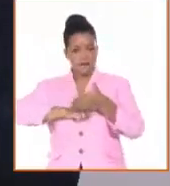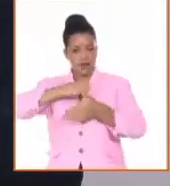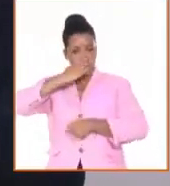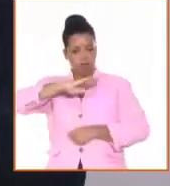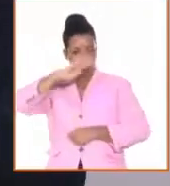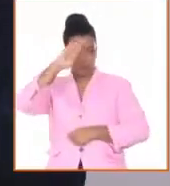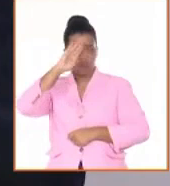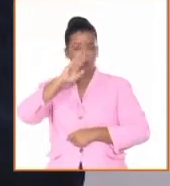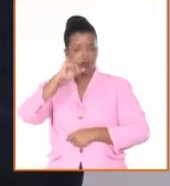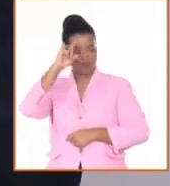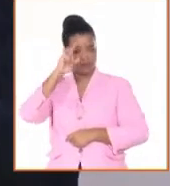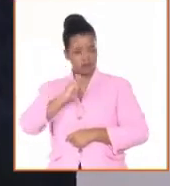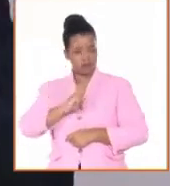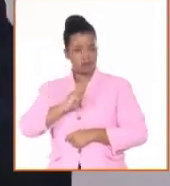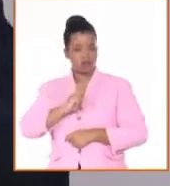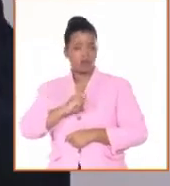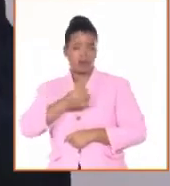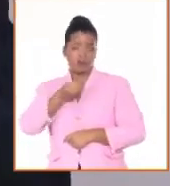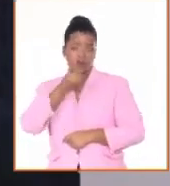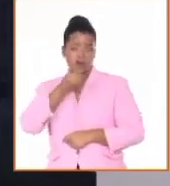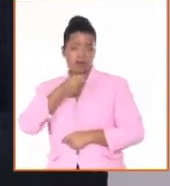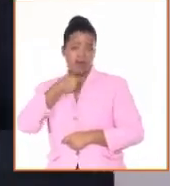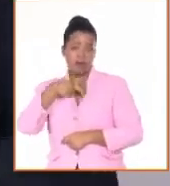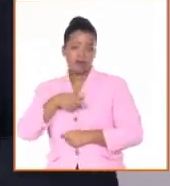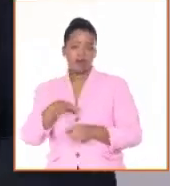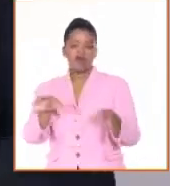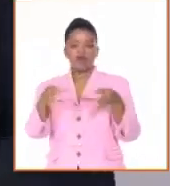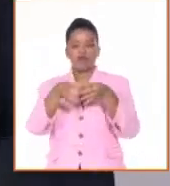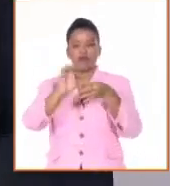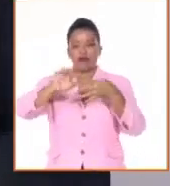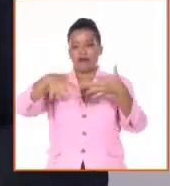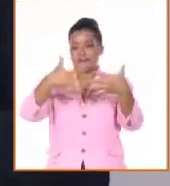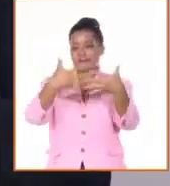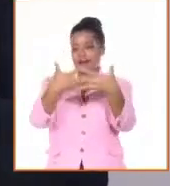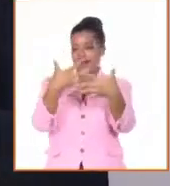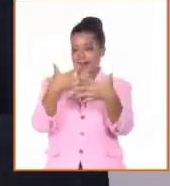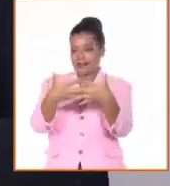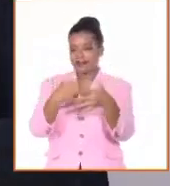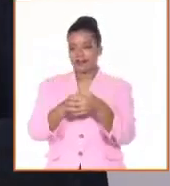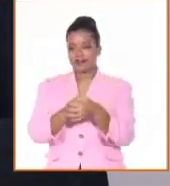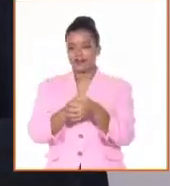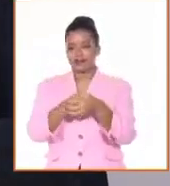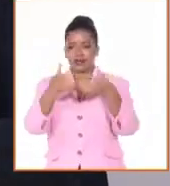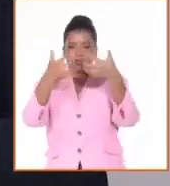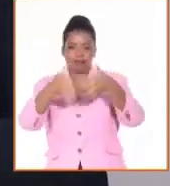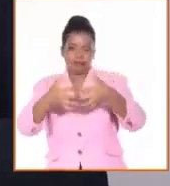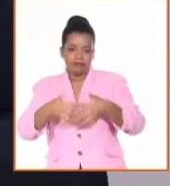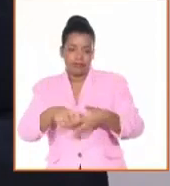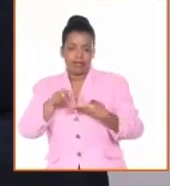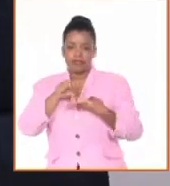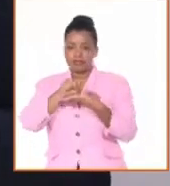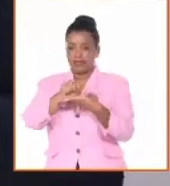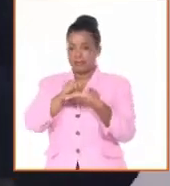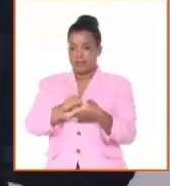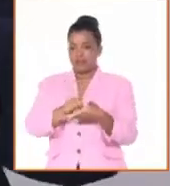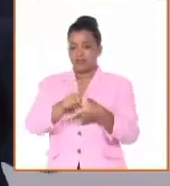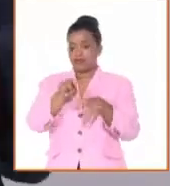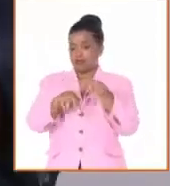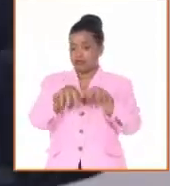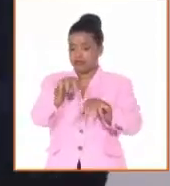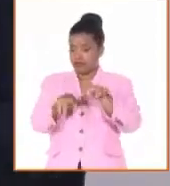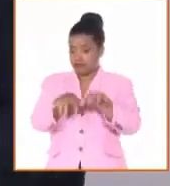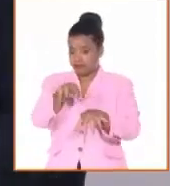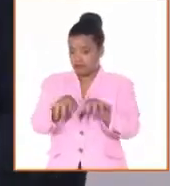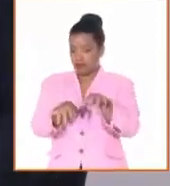concebido que va a haber un grupo de empresa de entidades de desarrolladora de servicios informáticos que